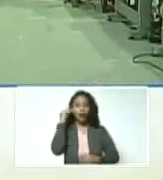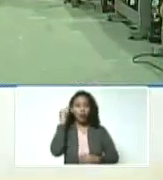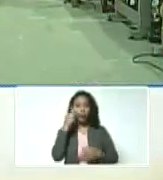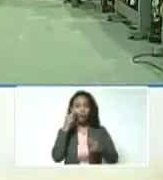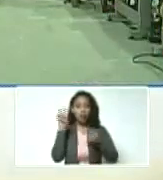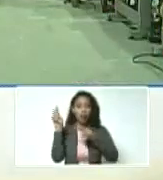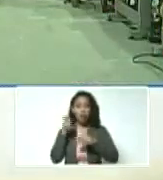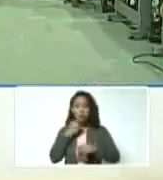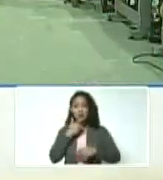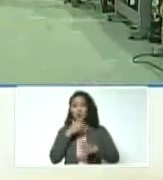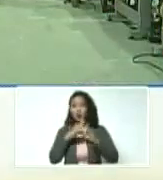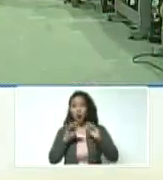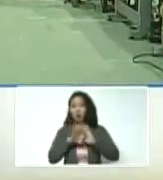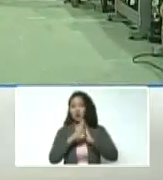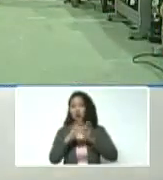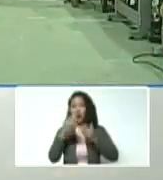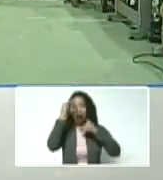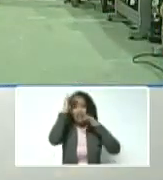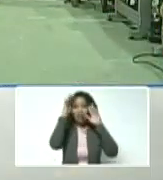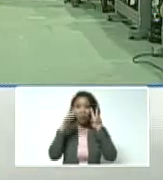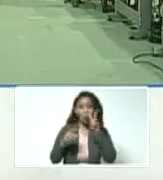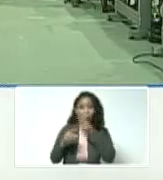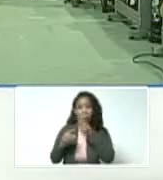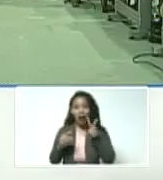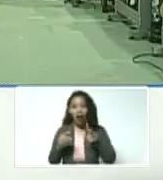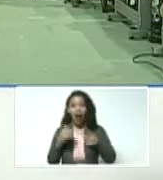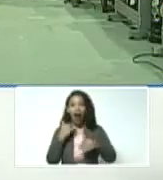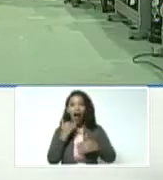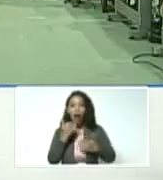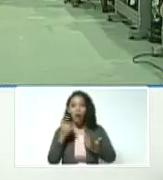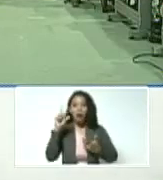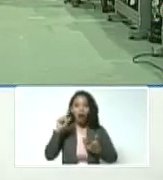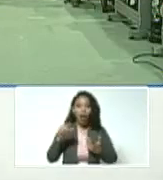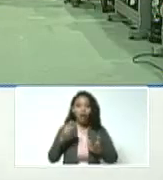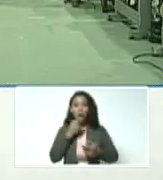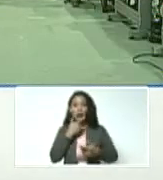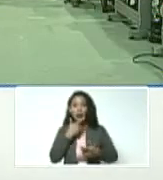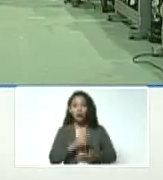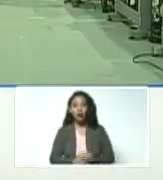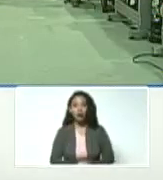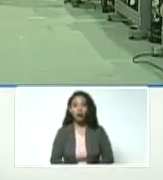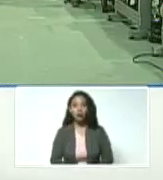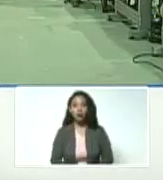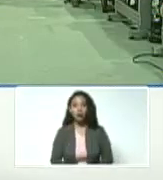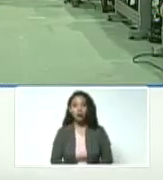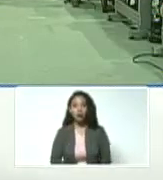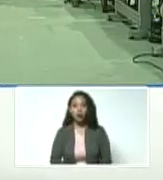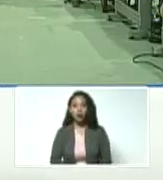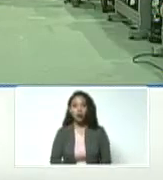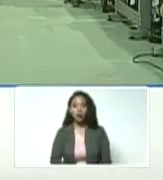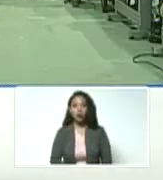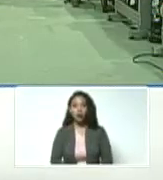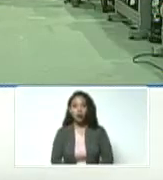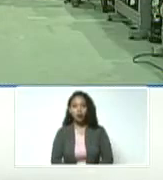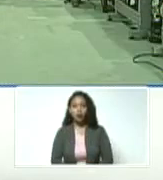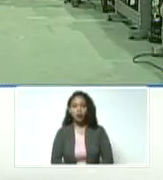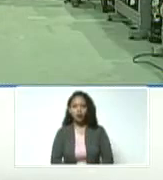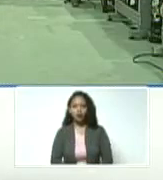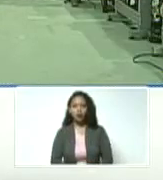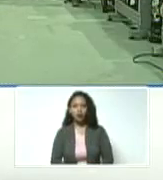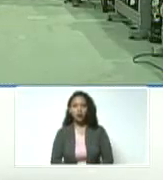bonito? Todo el mundo pendiente de tener una oferta bonita para la ropa, para